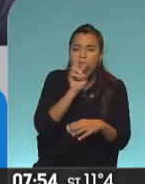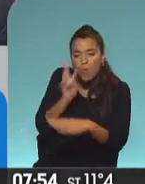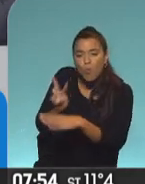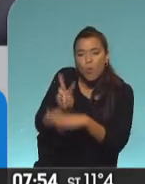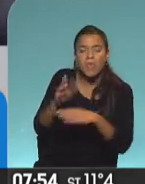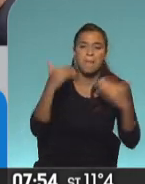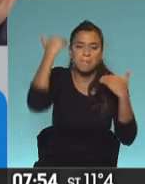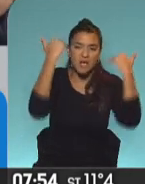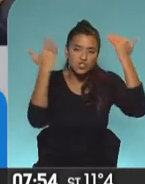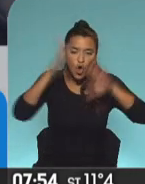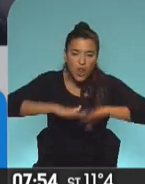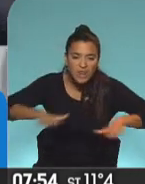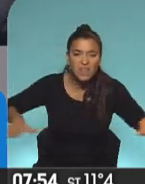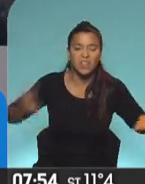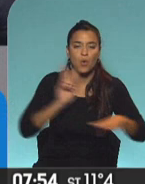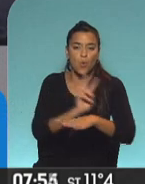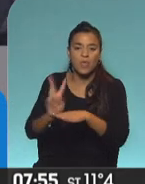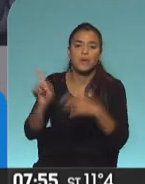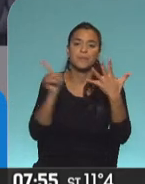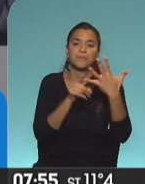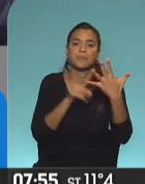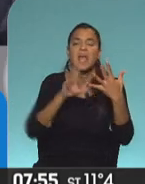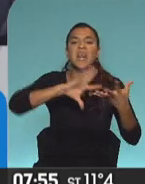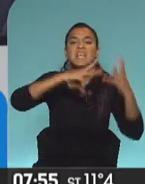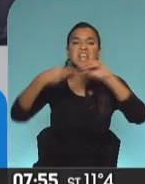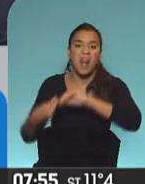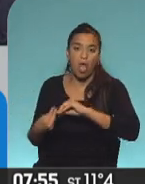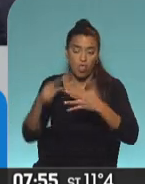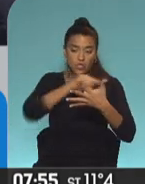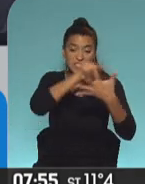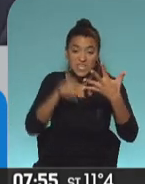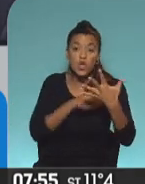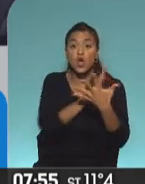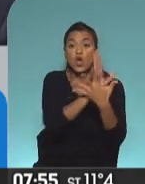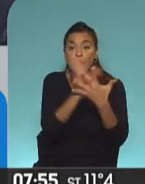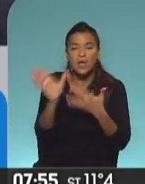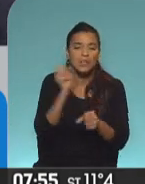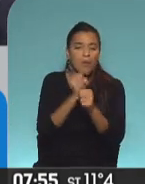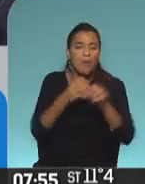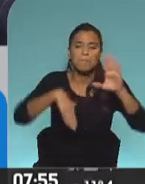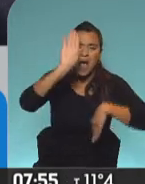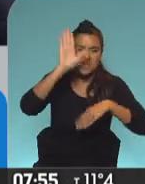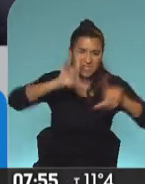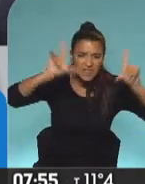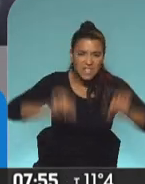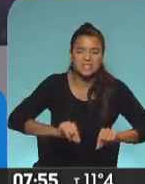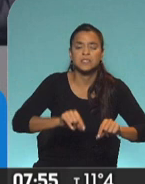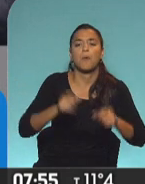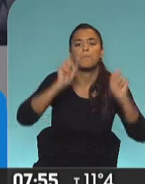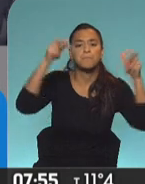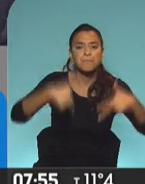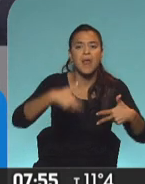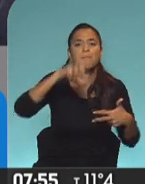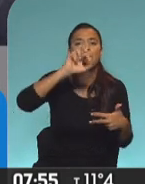cuidan, personas mayores, niños, en distintos lugares, y por el reciclado. En esos cinco sectores nosotros vemos el trabajo más mano de obra intensivo. Lanzamos un plan que se